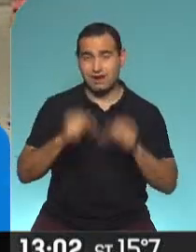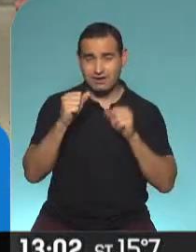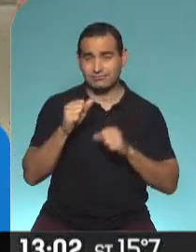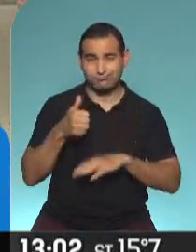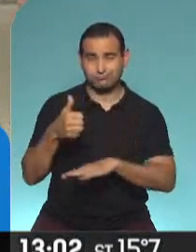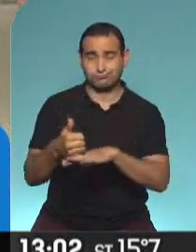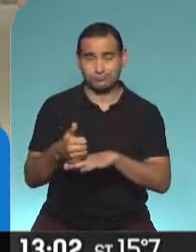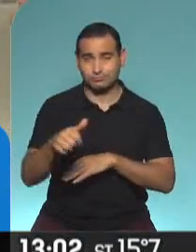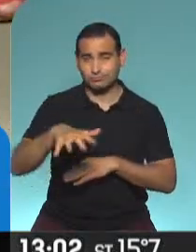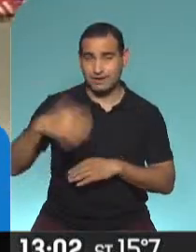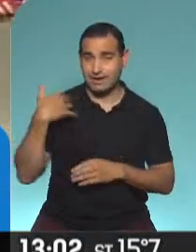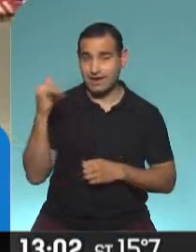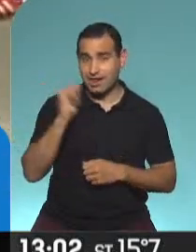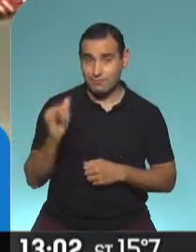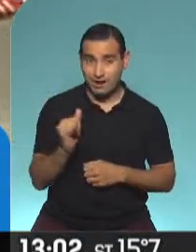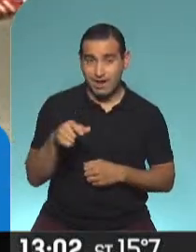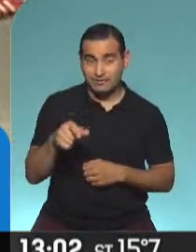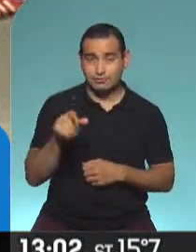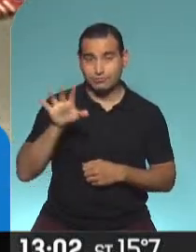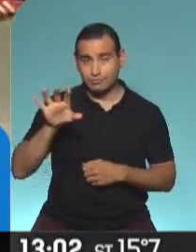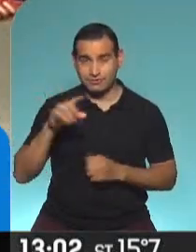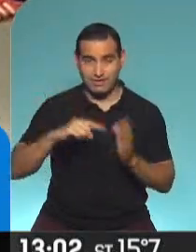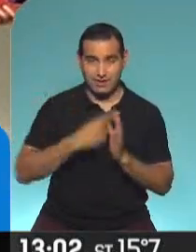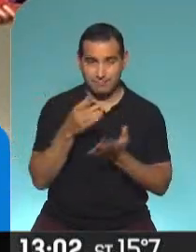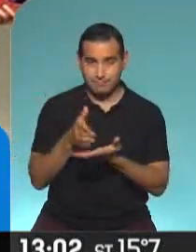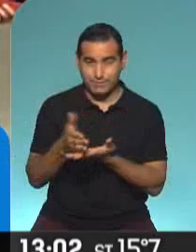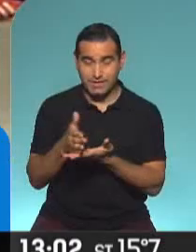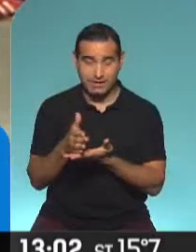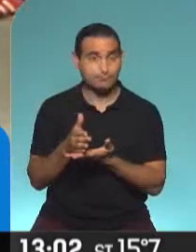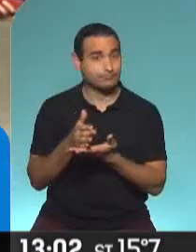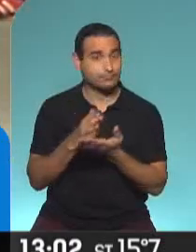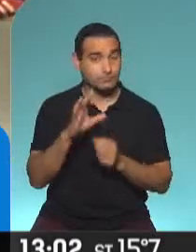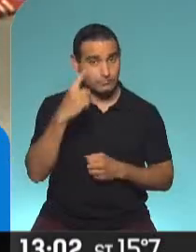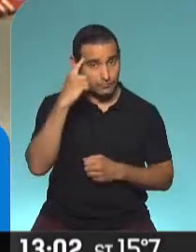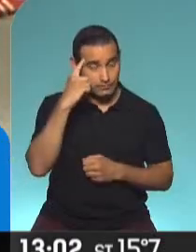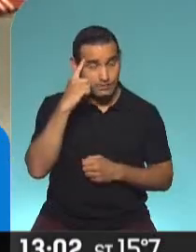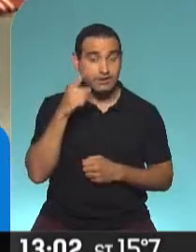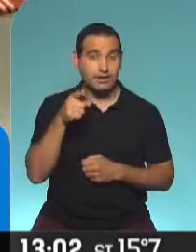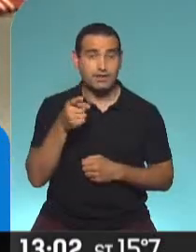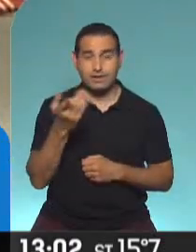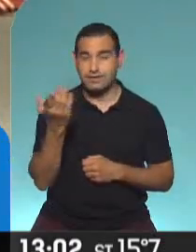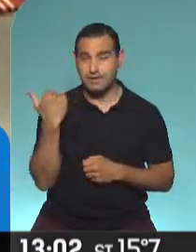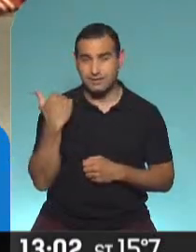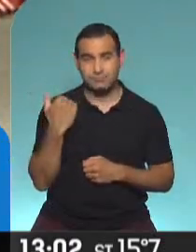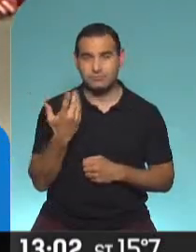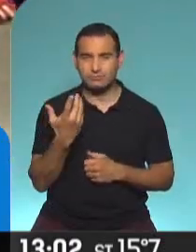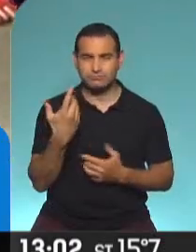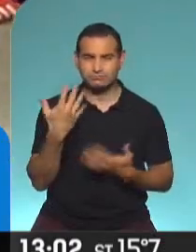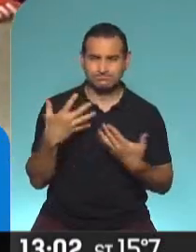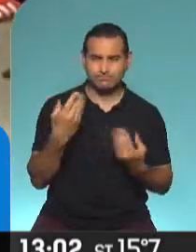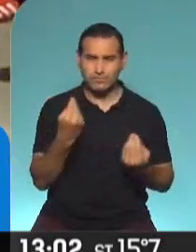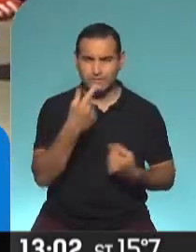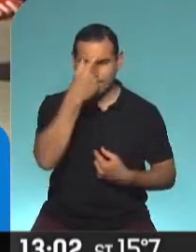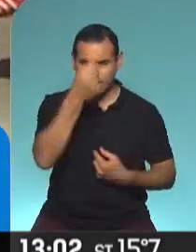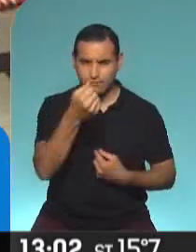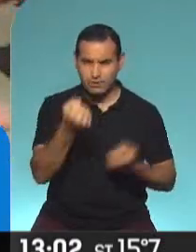General Paz y Alberdi, justo el corte, ¿no?, entre lo que es provincia y capital. Y recordá que al principio eran, por supuesto, muy confusas las hipótesis, como